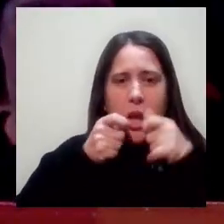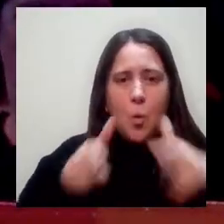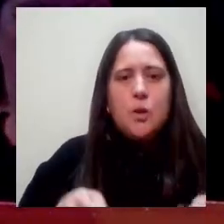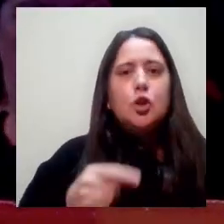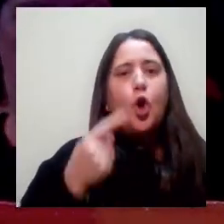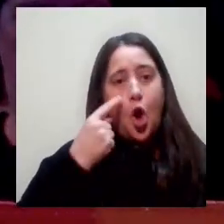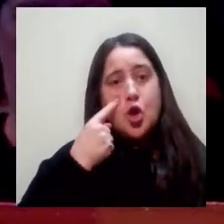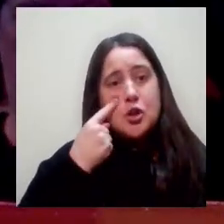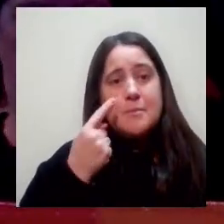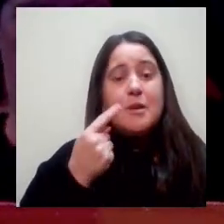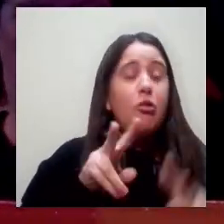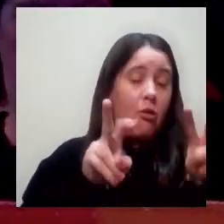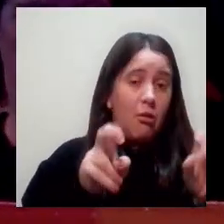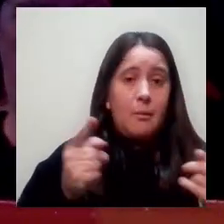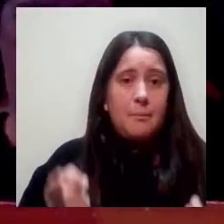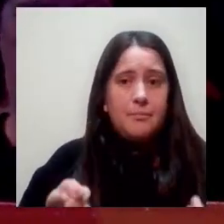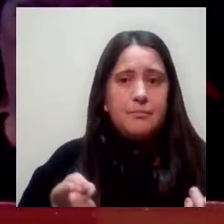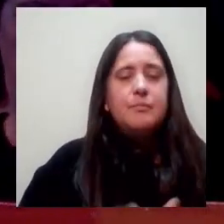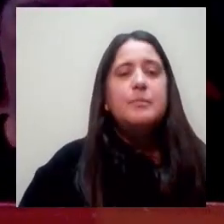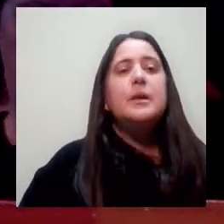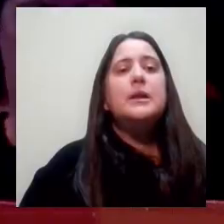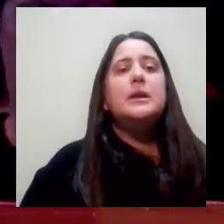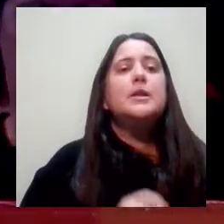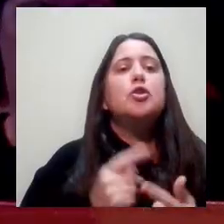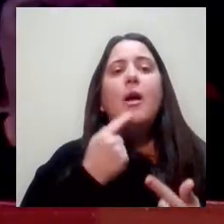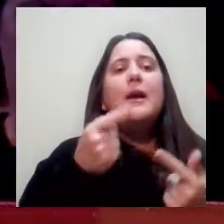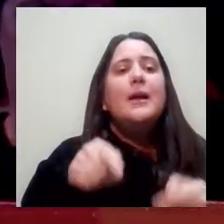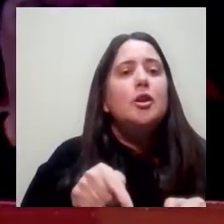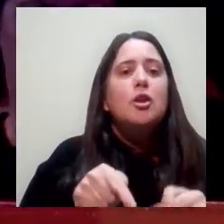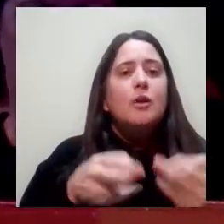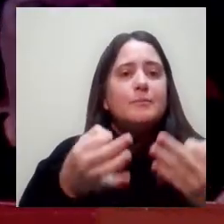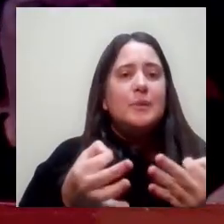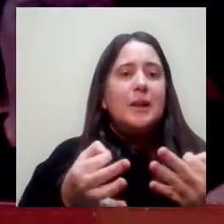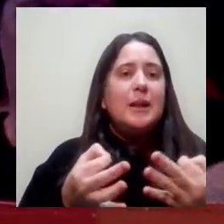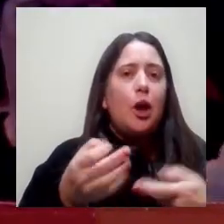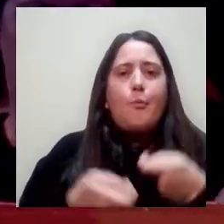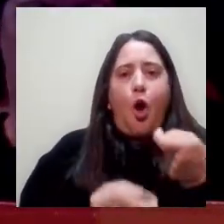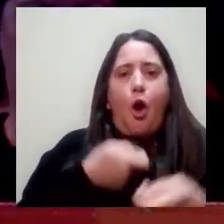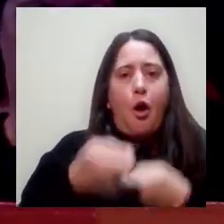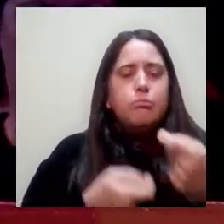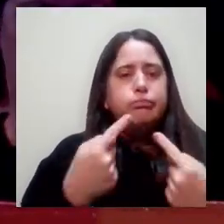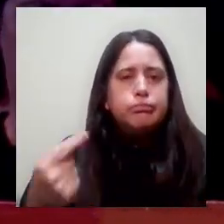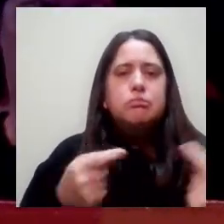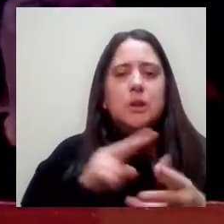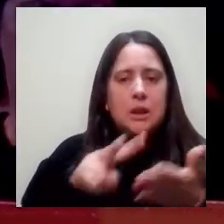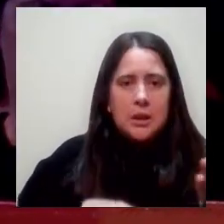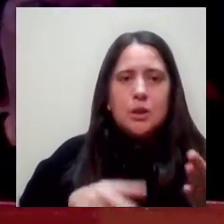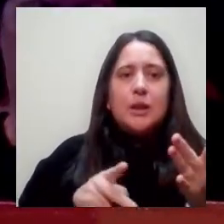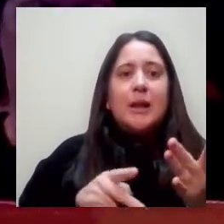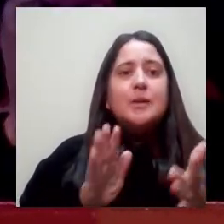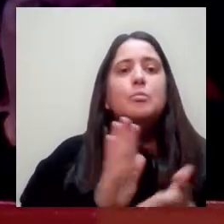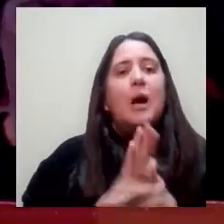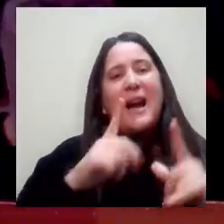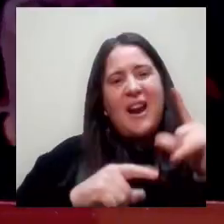del sistema. Y todo esto hago así porque estos componentes de la lectura son graficados en las